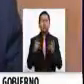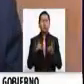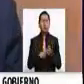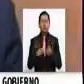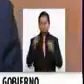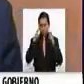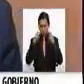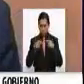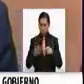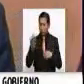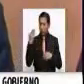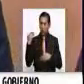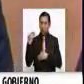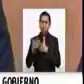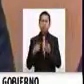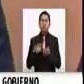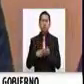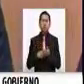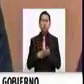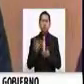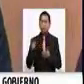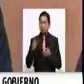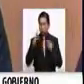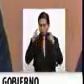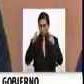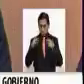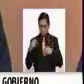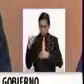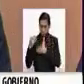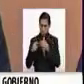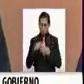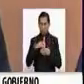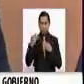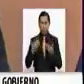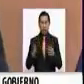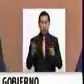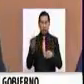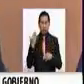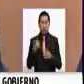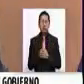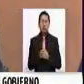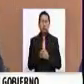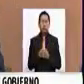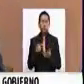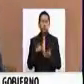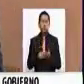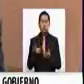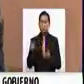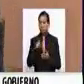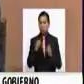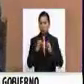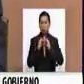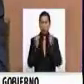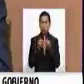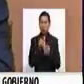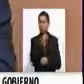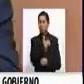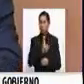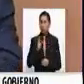investigaciones en curso o procesos de investigación culminados porque estas organizaciones criminales